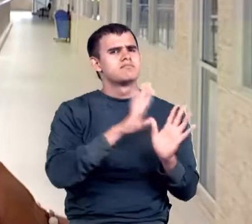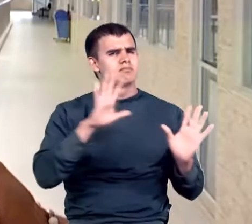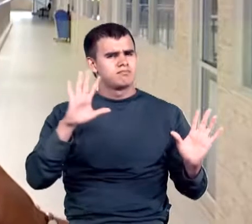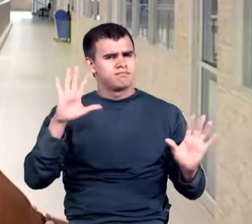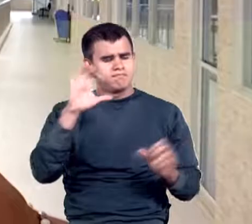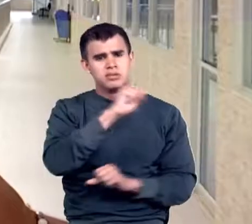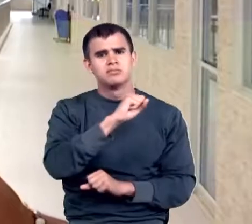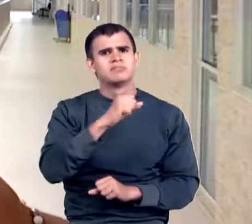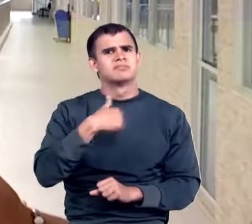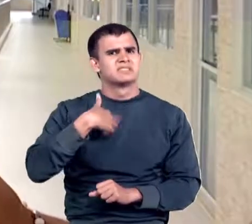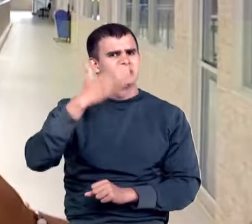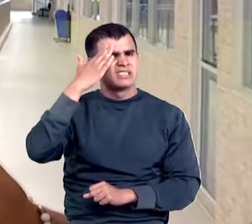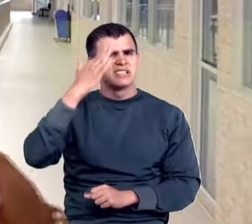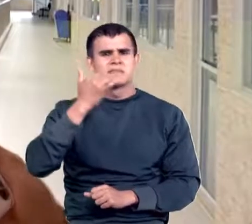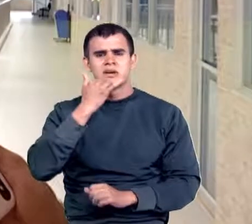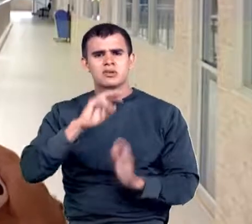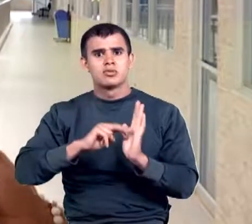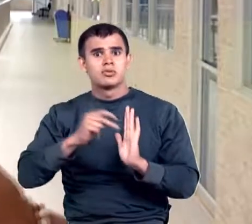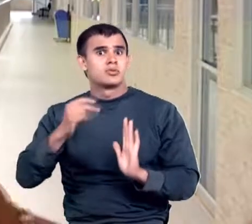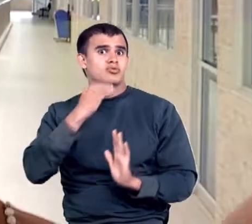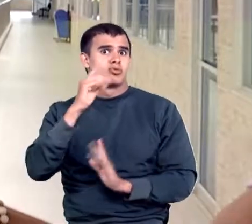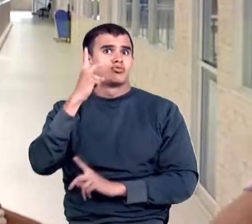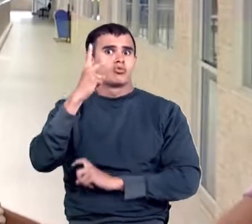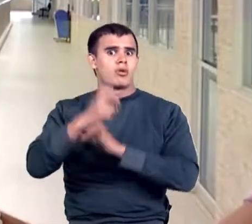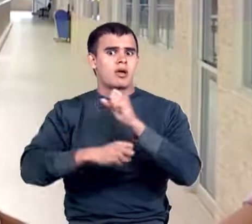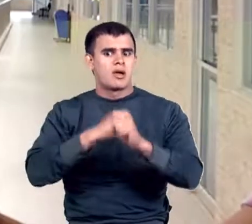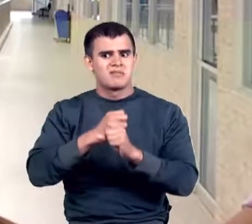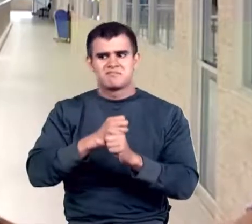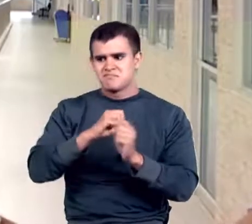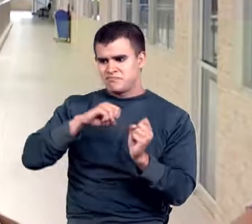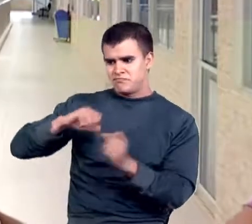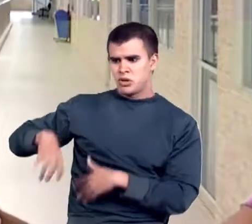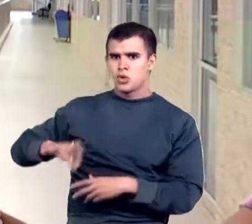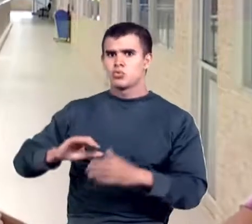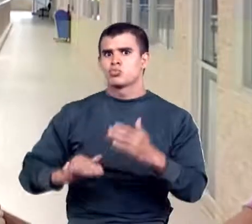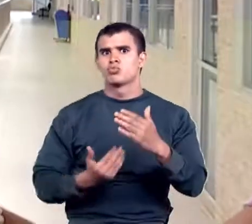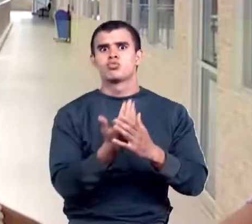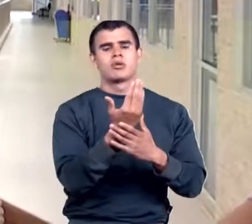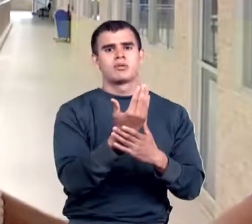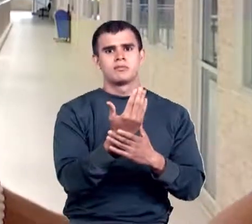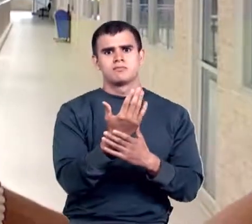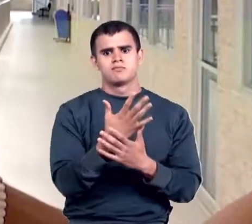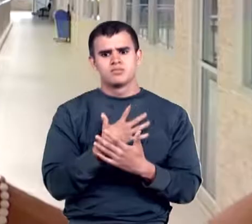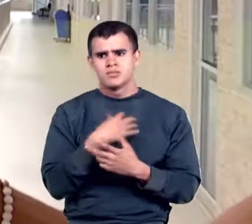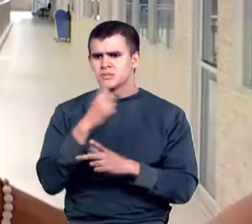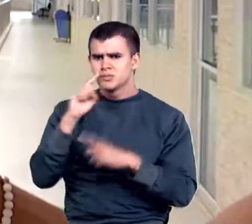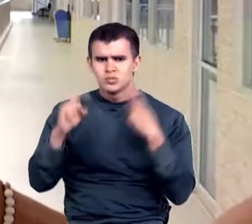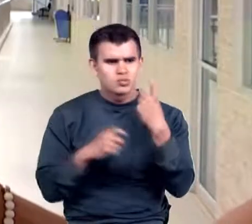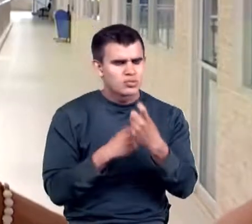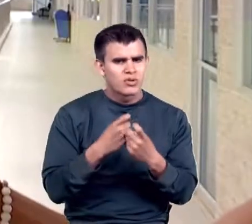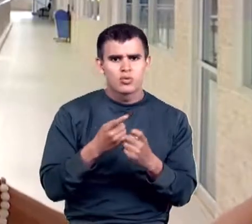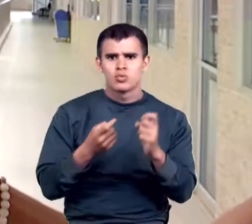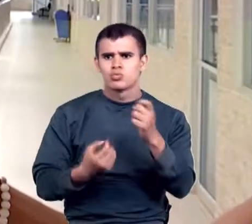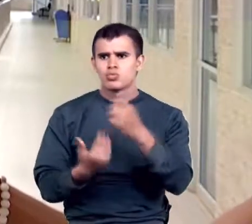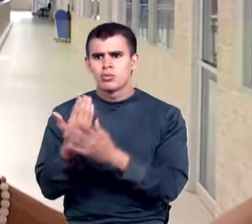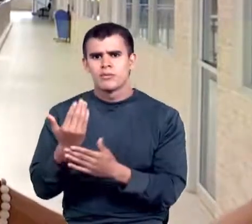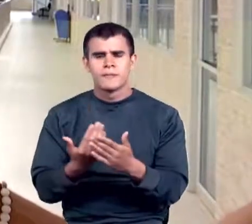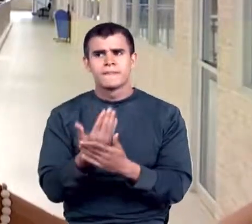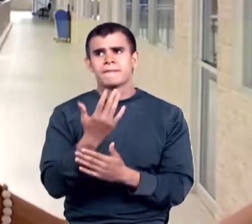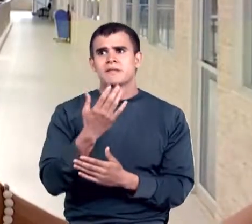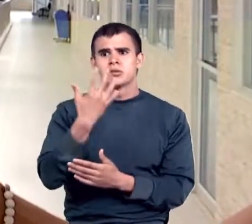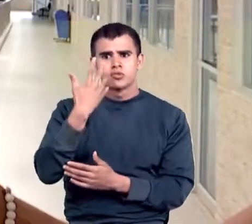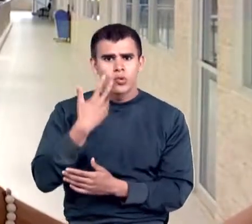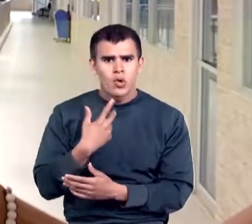tecnología, de saber que si hoy tenemos una herramienta en dos años o en un año puede estar obsoleta, entonces estar pendiente de todos esos avances, de